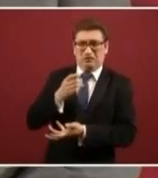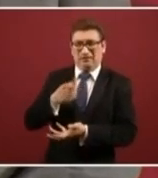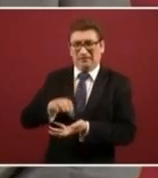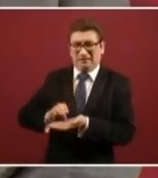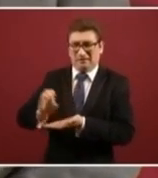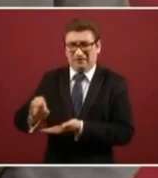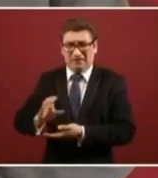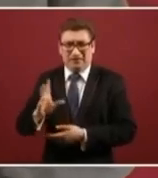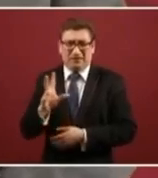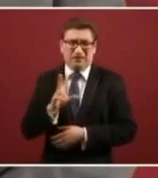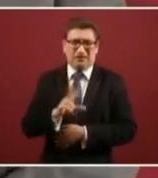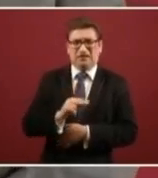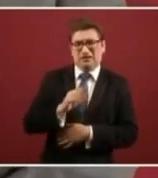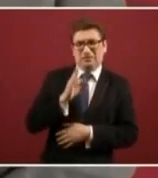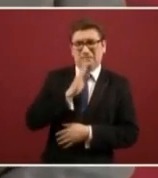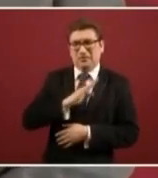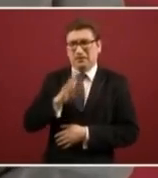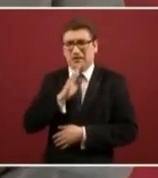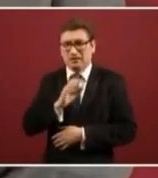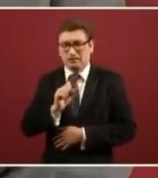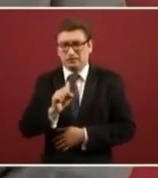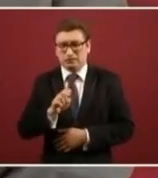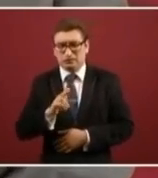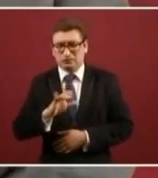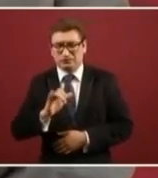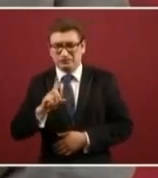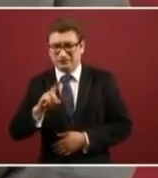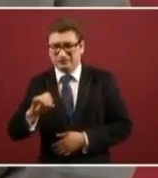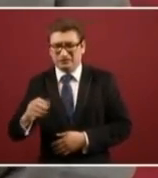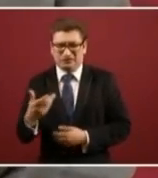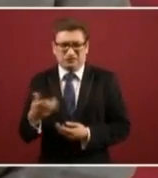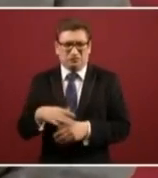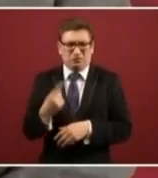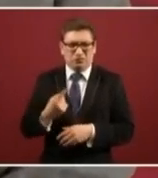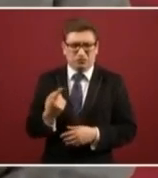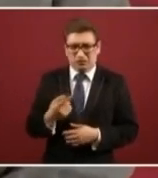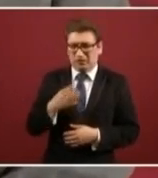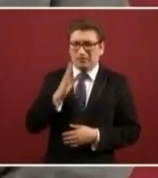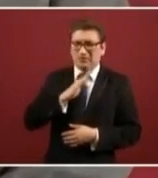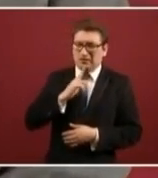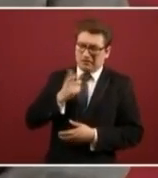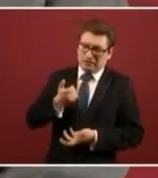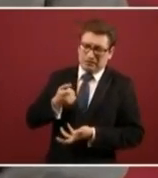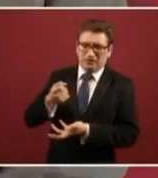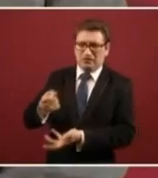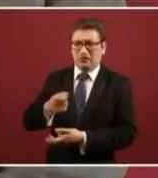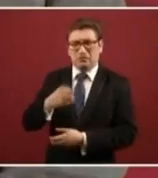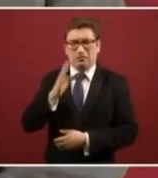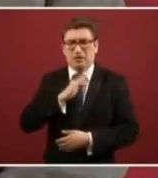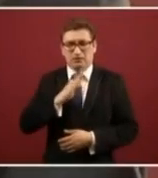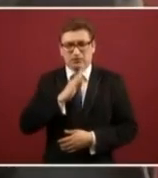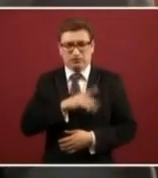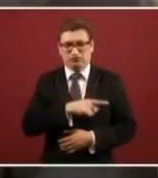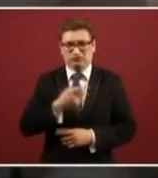no se podía hablar de esa palabra porque era mala.